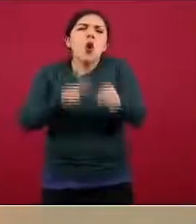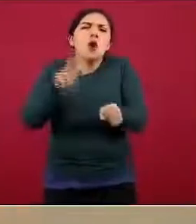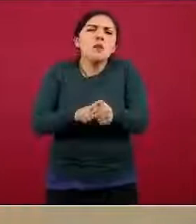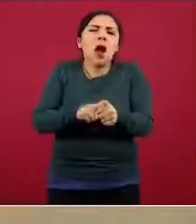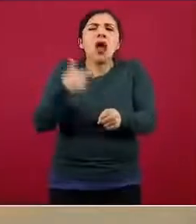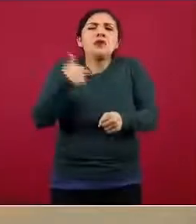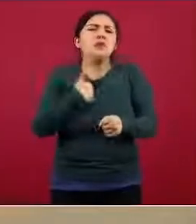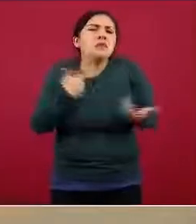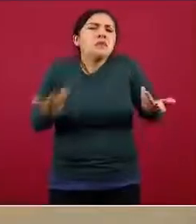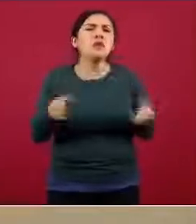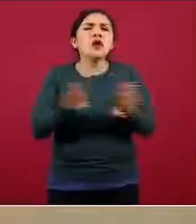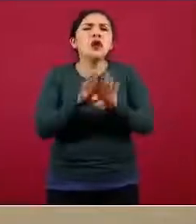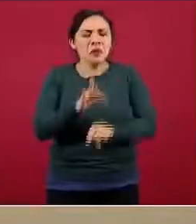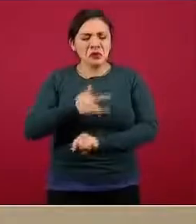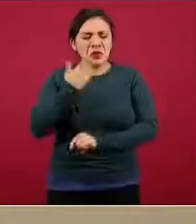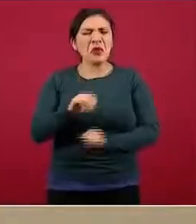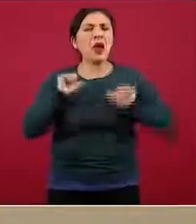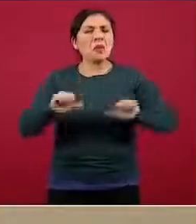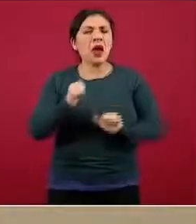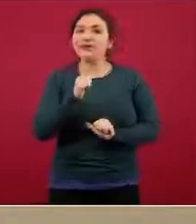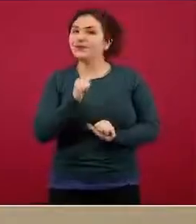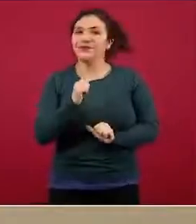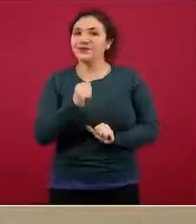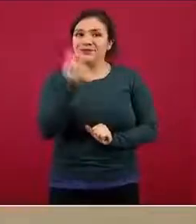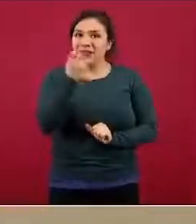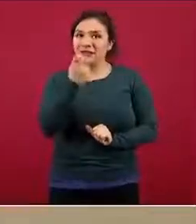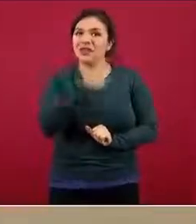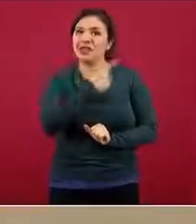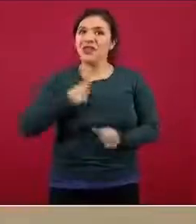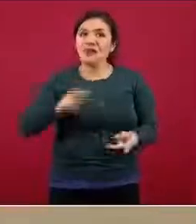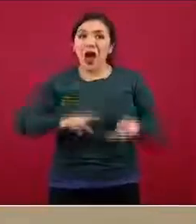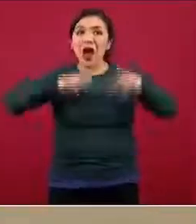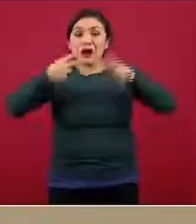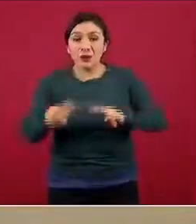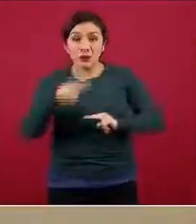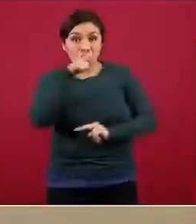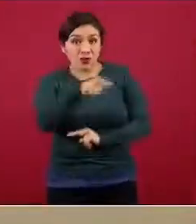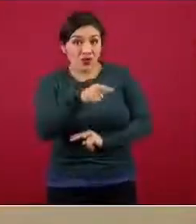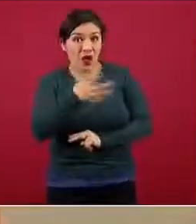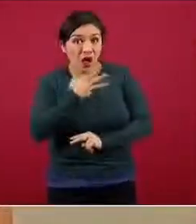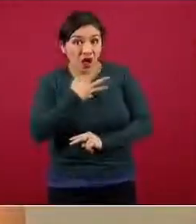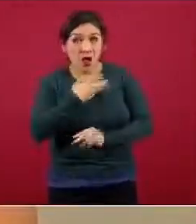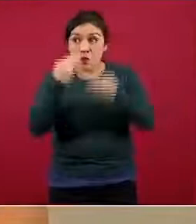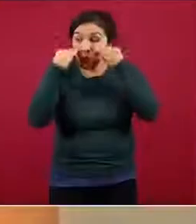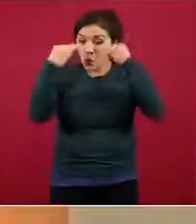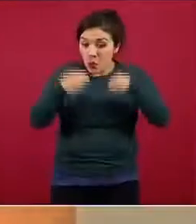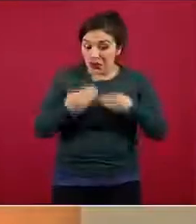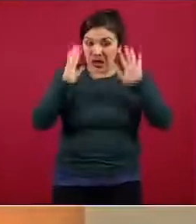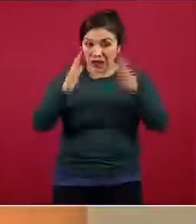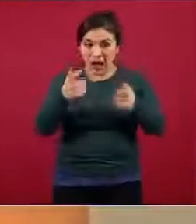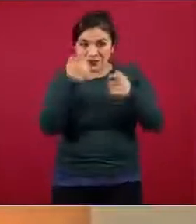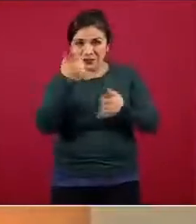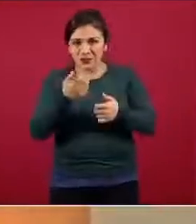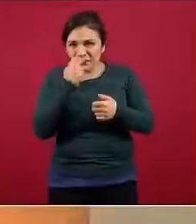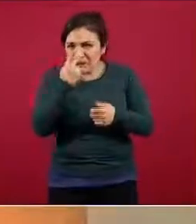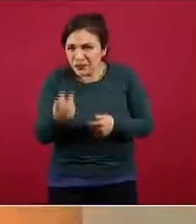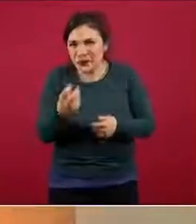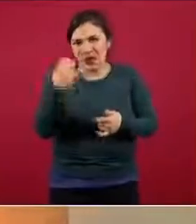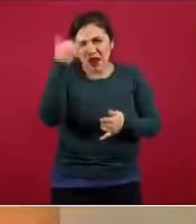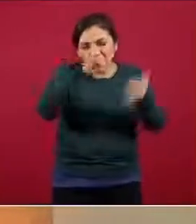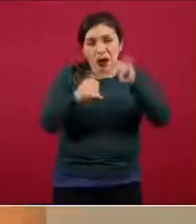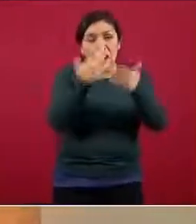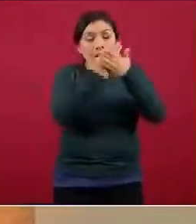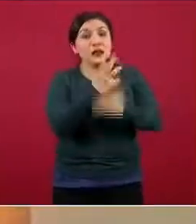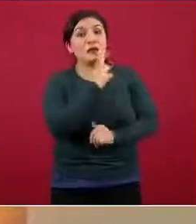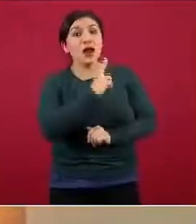me comporto como si no tuviera, eso no. Justo es al revés. Mientras sí me tomaron una muestra, mientras espero a que me den los